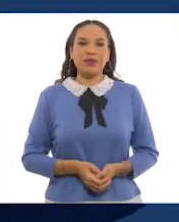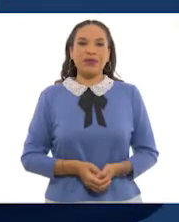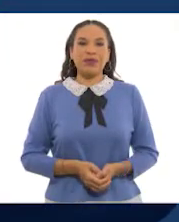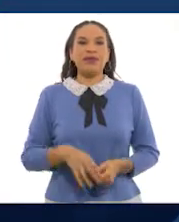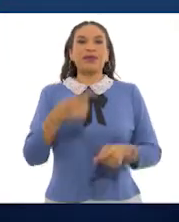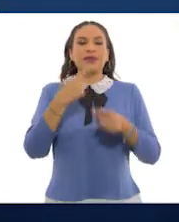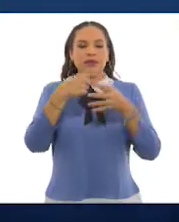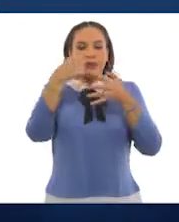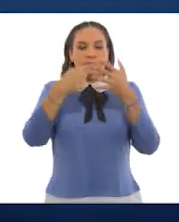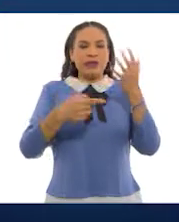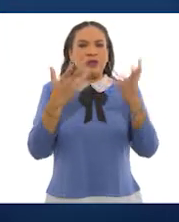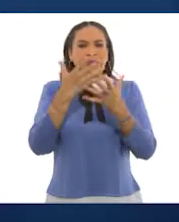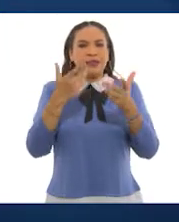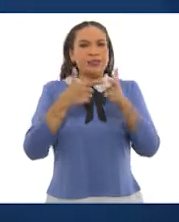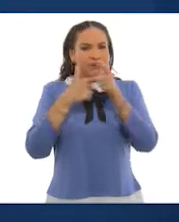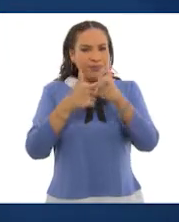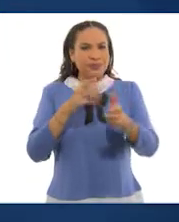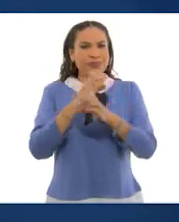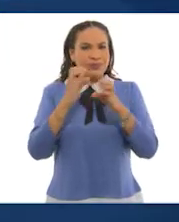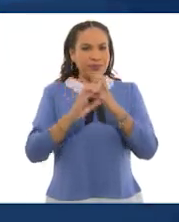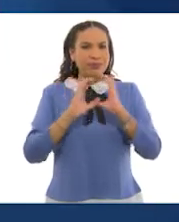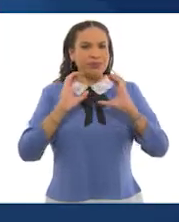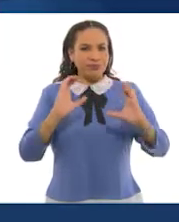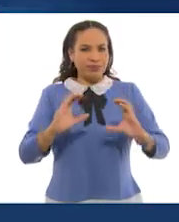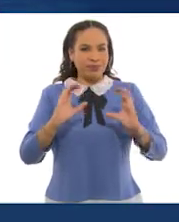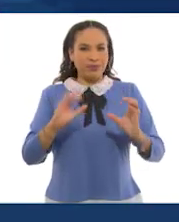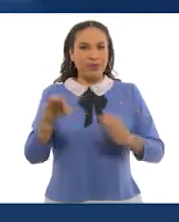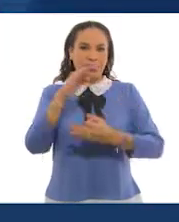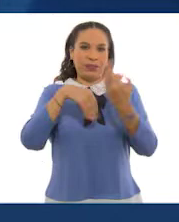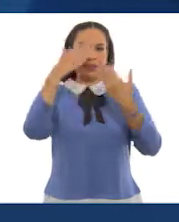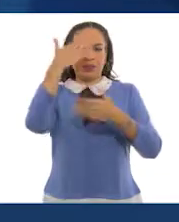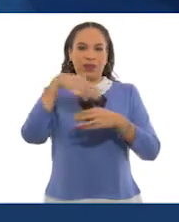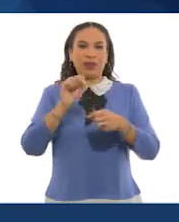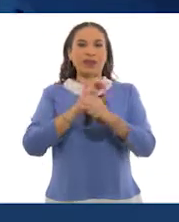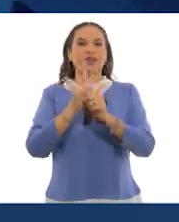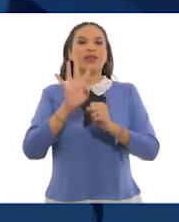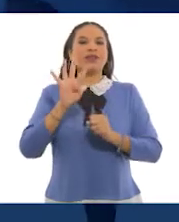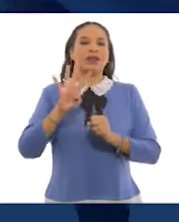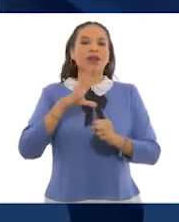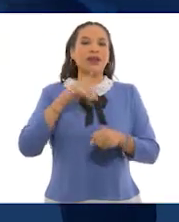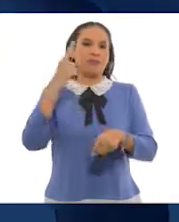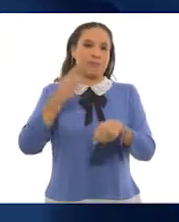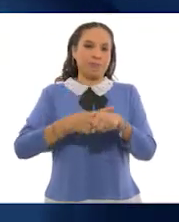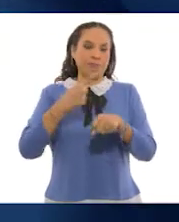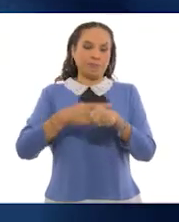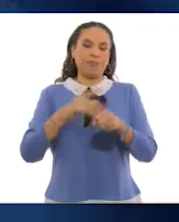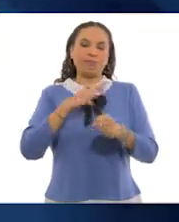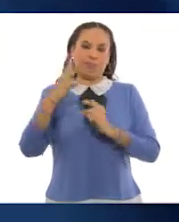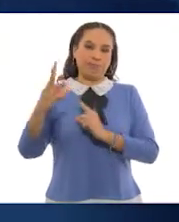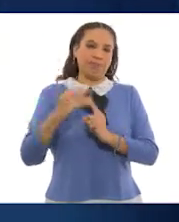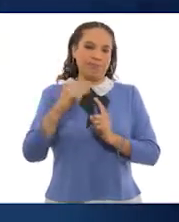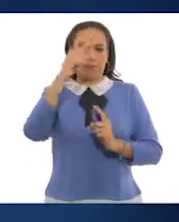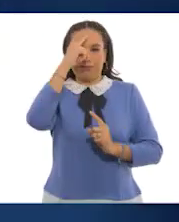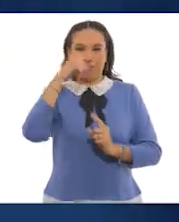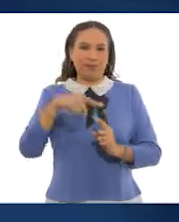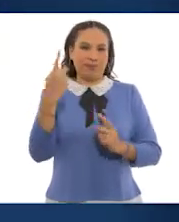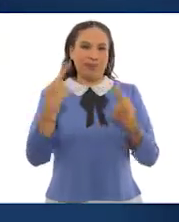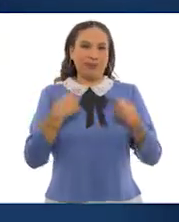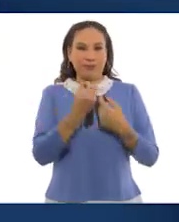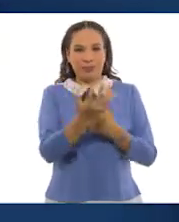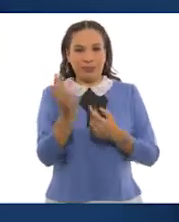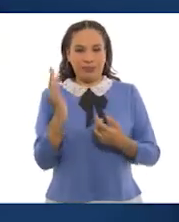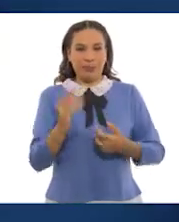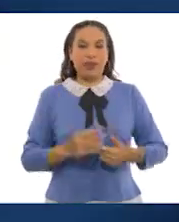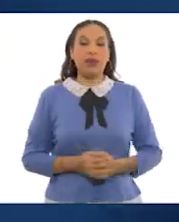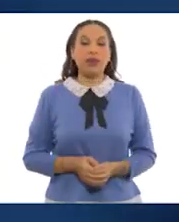Buenas prácticas para seguir adelante. Como todos sabemos, la COVID-19 es una enfermedad que se contagia muy fácilmente entre las